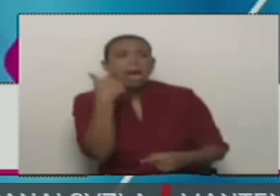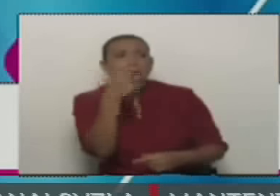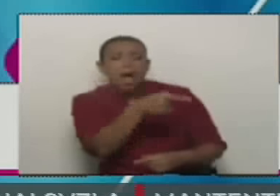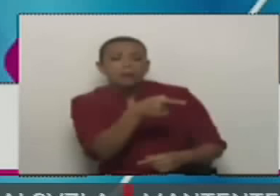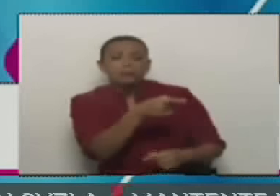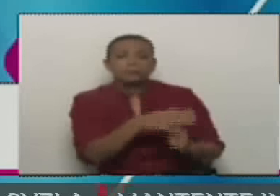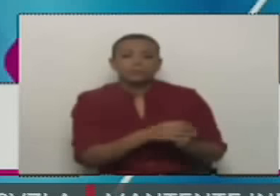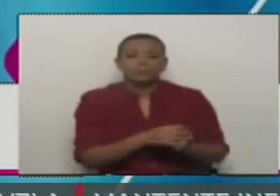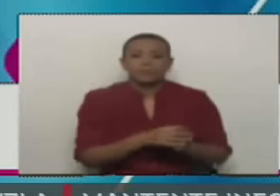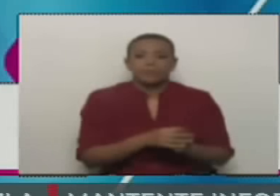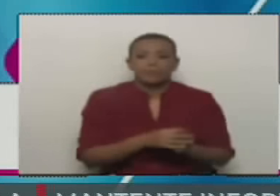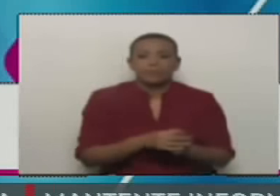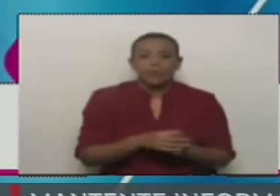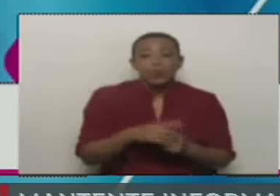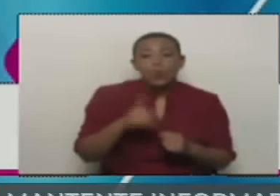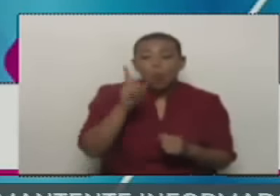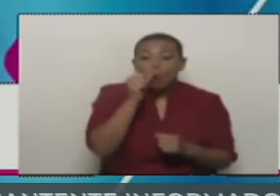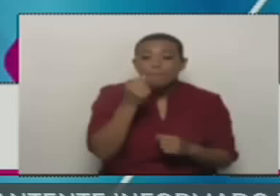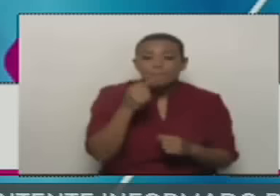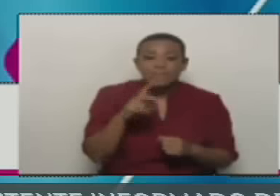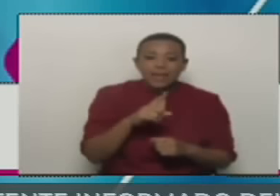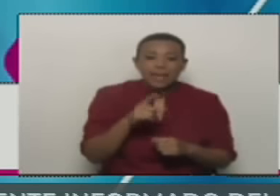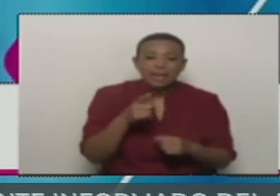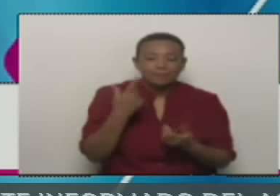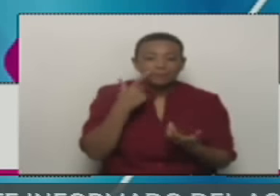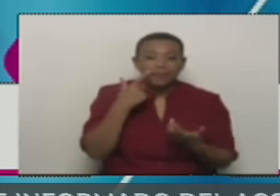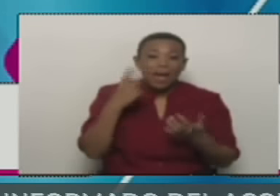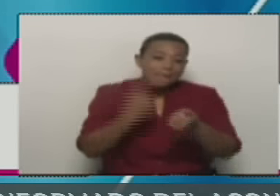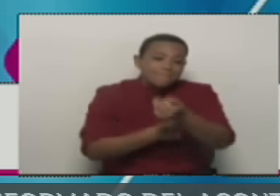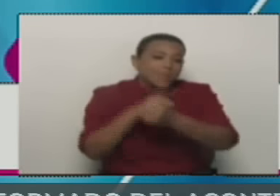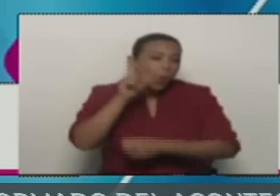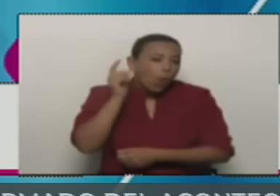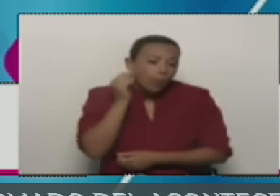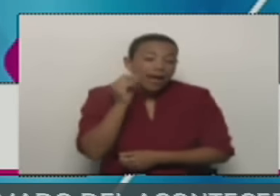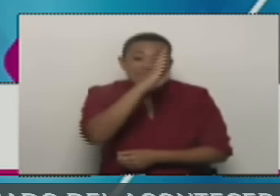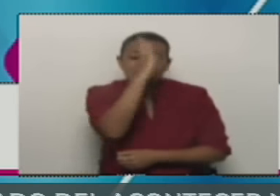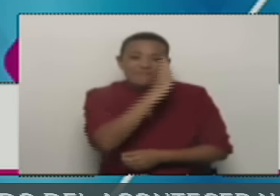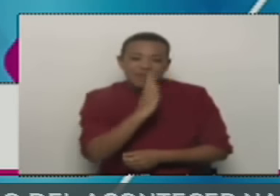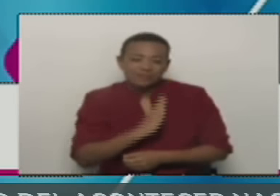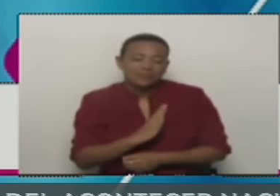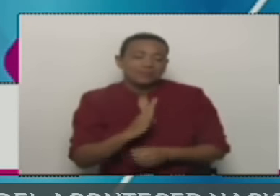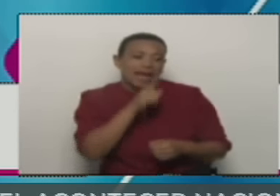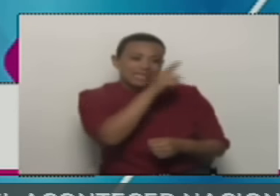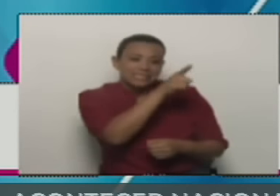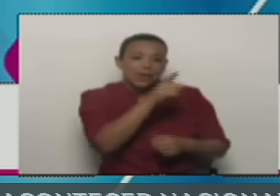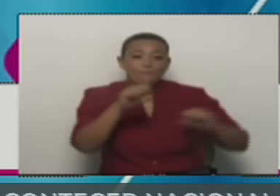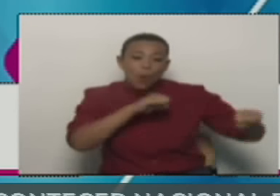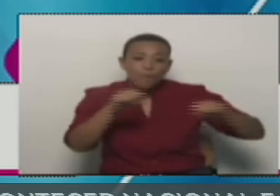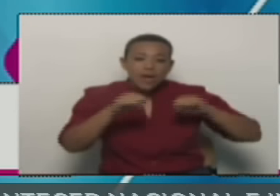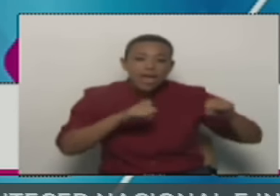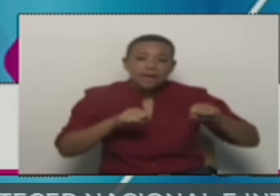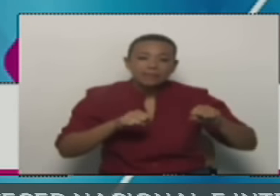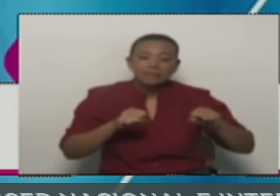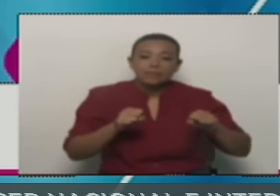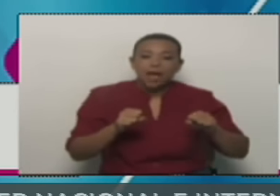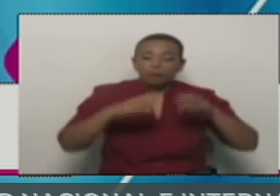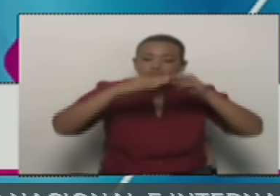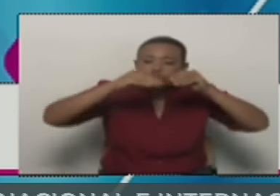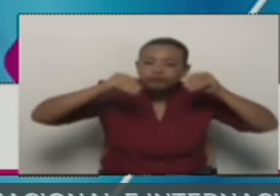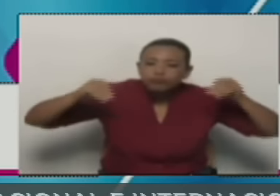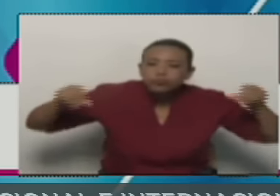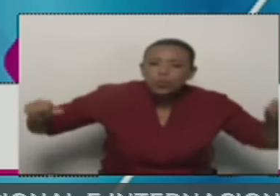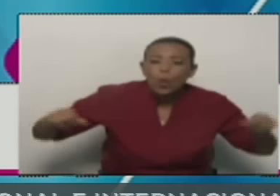Saludo a João Pedro Stedile y a mis hermanos y hermanas del Brasil, del movimiento Sin Tierra,